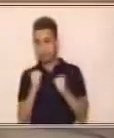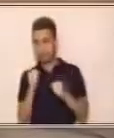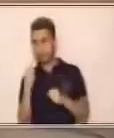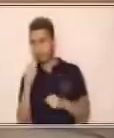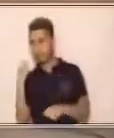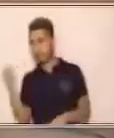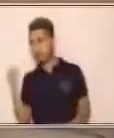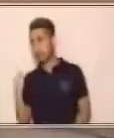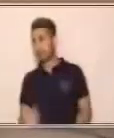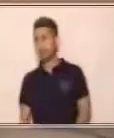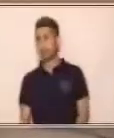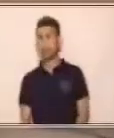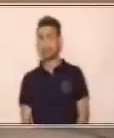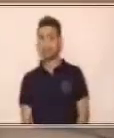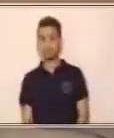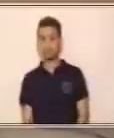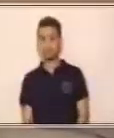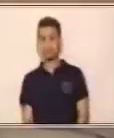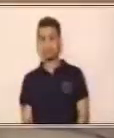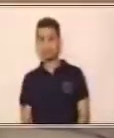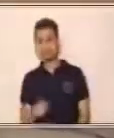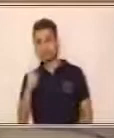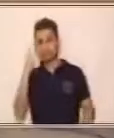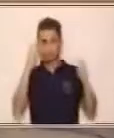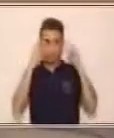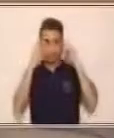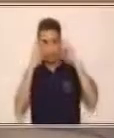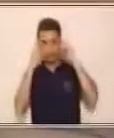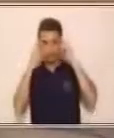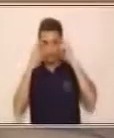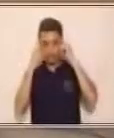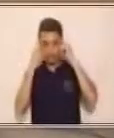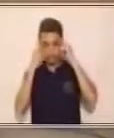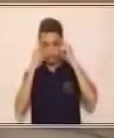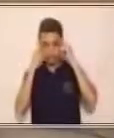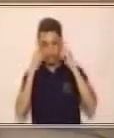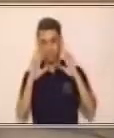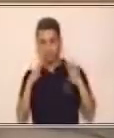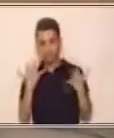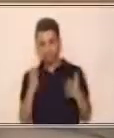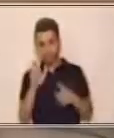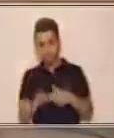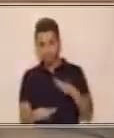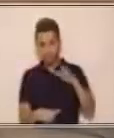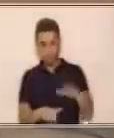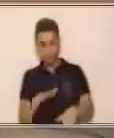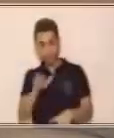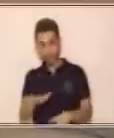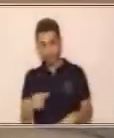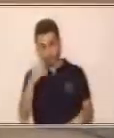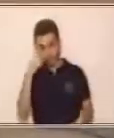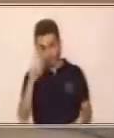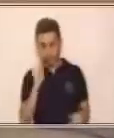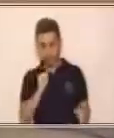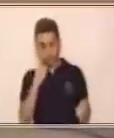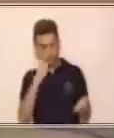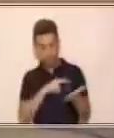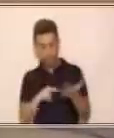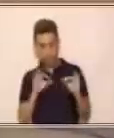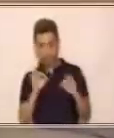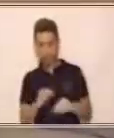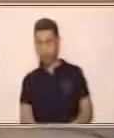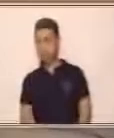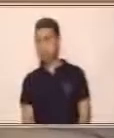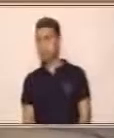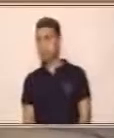Y acá es donde tenemos que analizar para poder cumplir con los pasos a los cuales ya les dimos lectura anteriormente. Muy